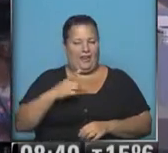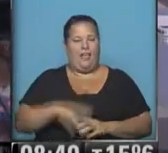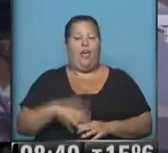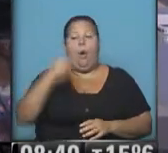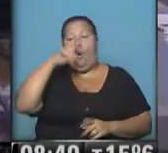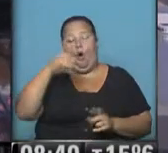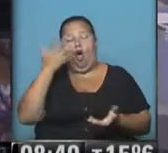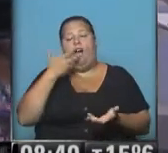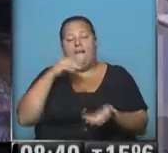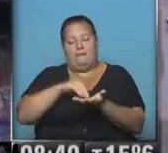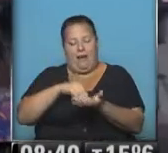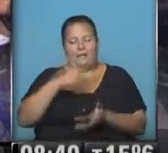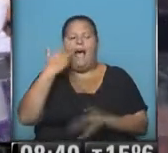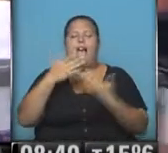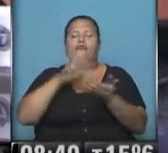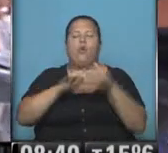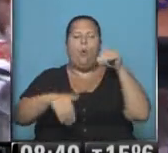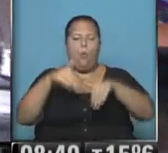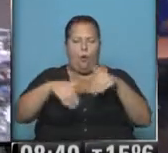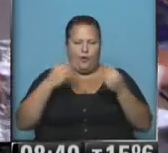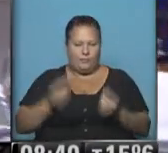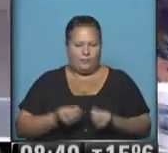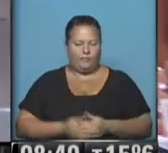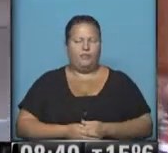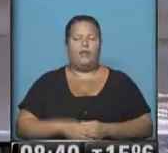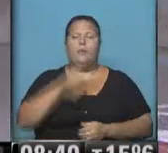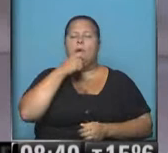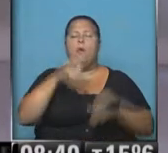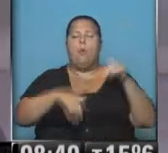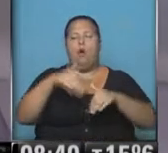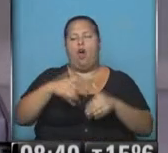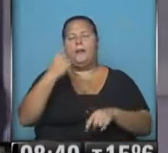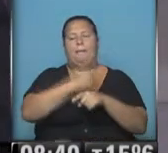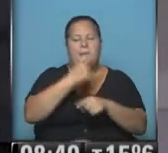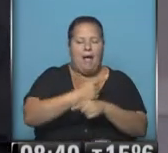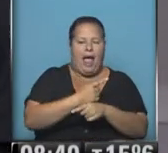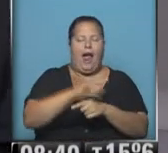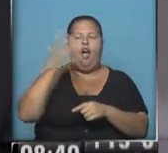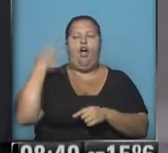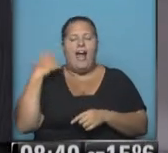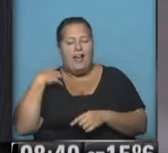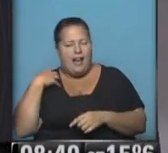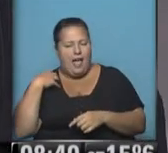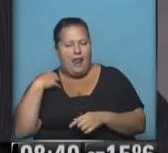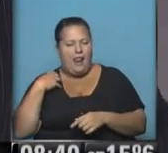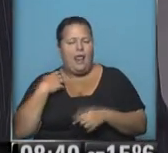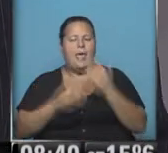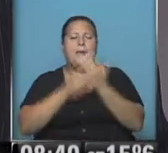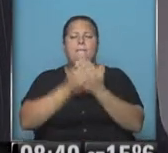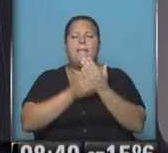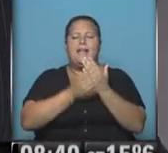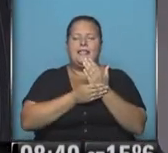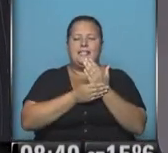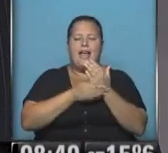si hablamos de elecciones hay que decir que cuando hay una elección ya sea una primarias una elección general el ministerio